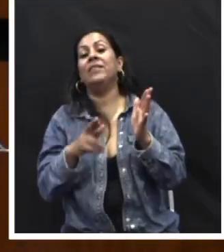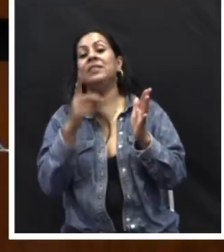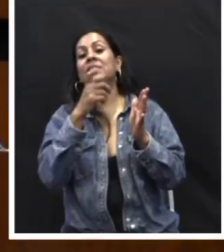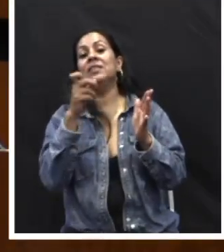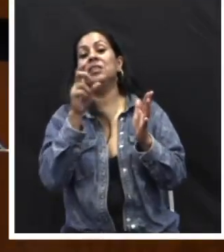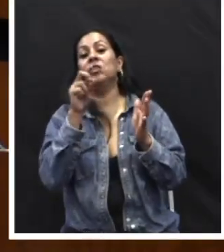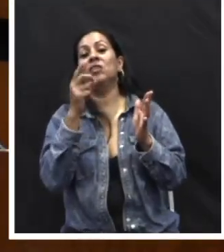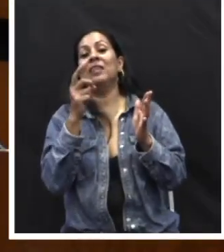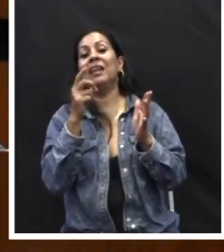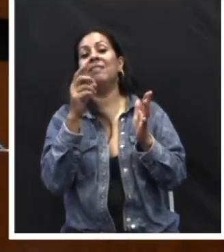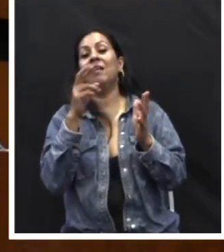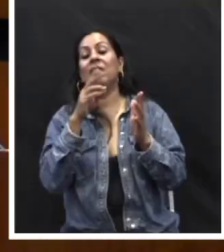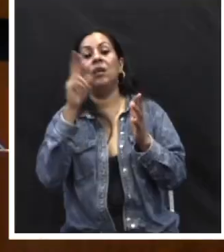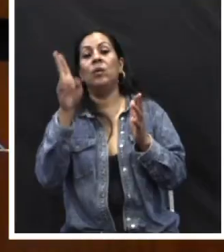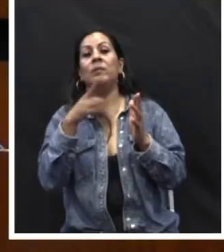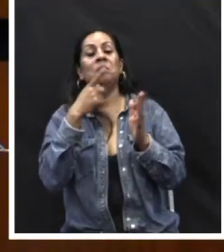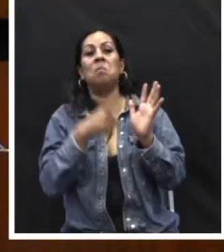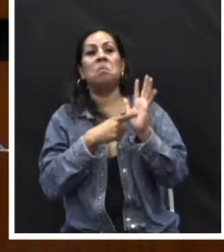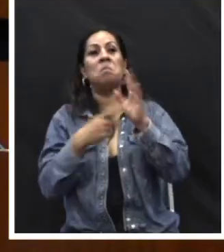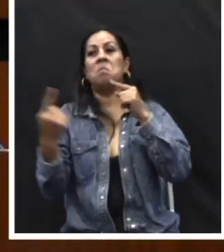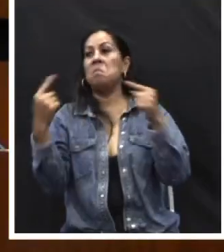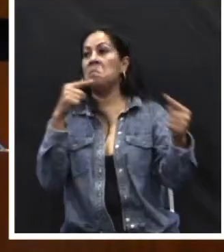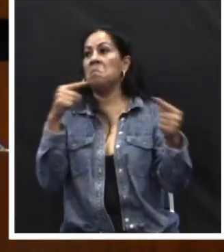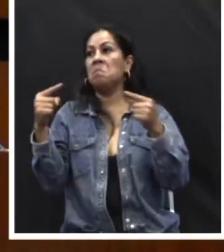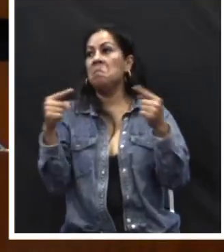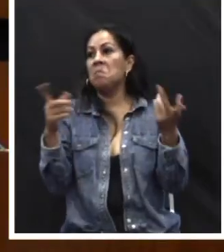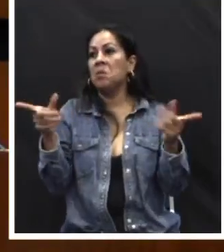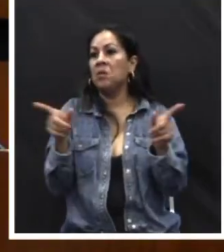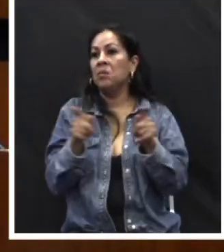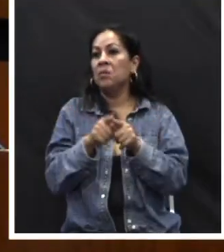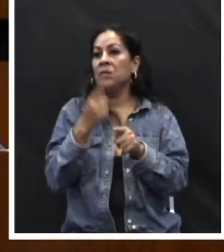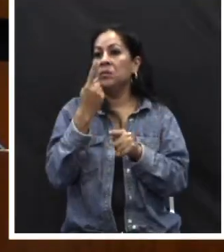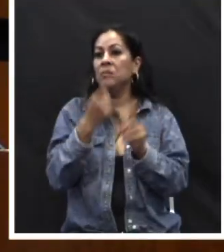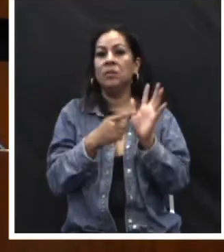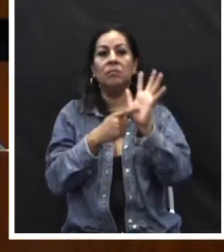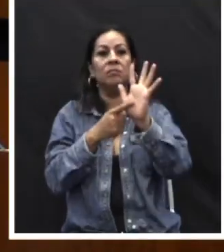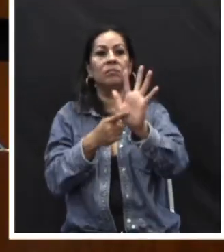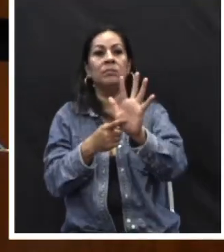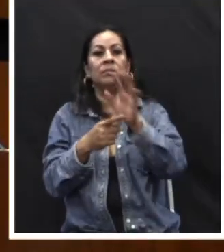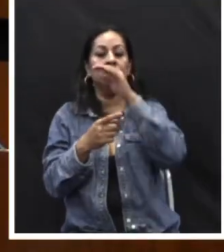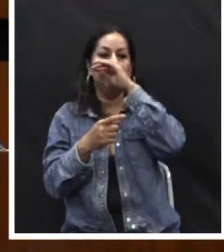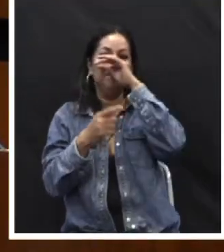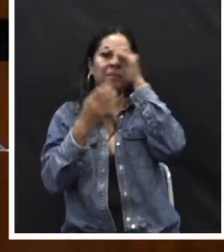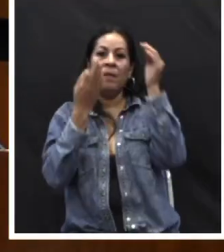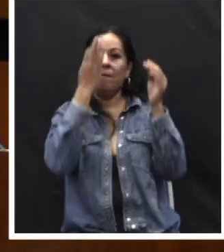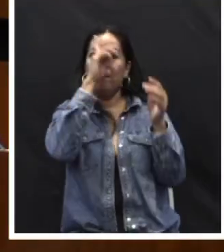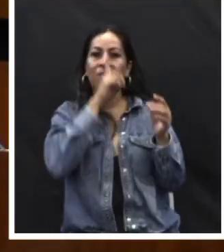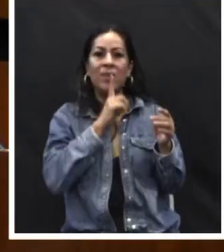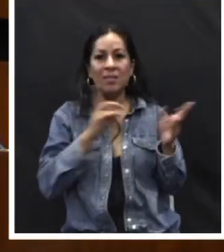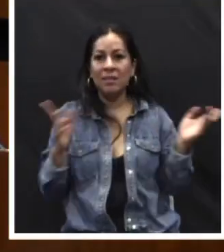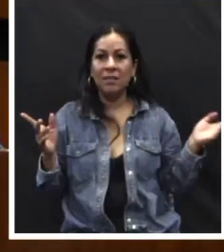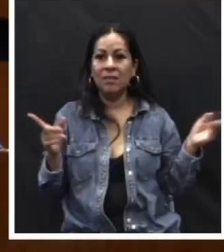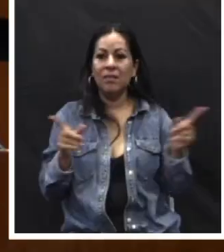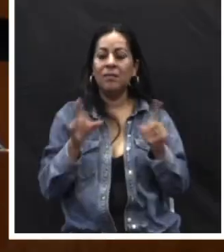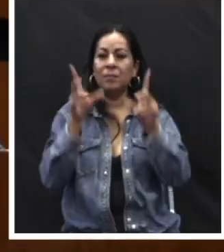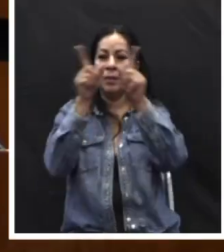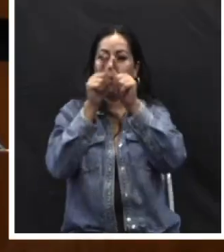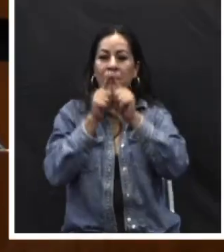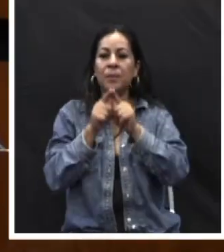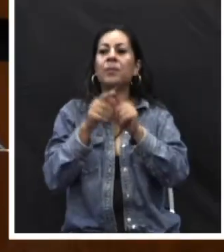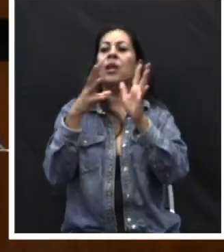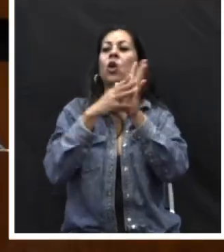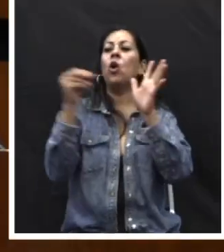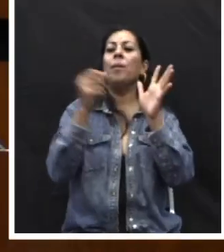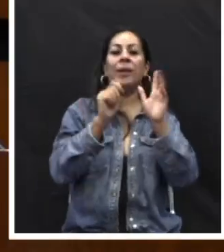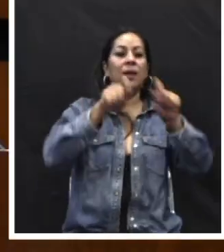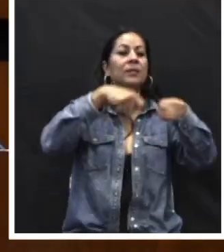130, donde se muestra que no hubo debate, solo una presentación superficial, extracto del que les hice llegar